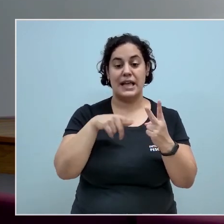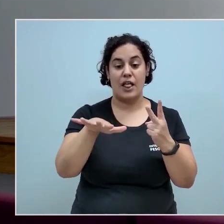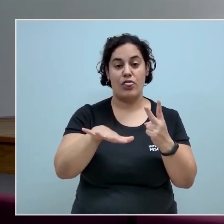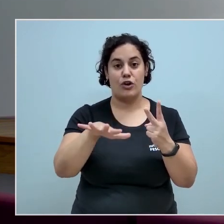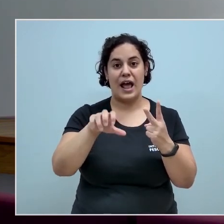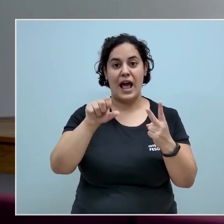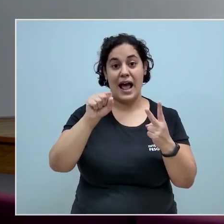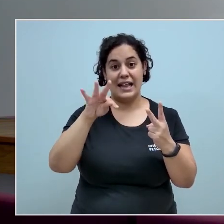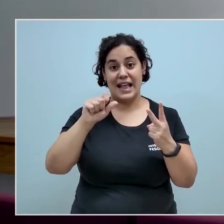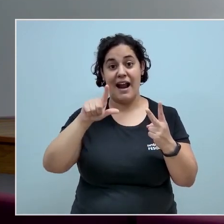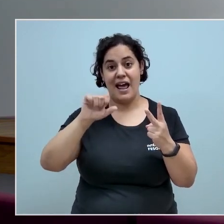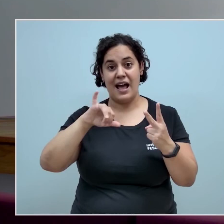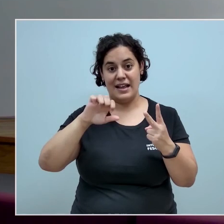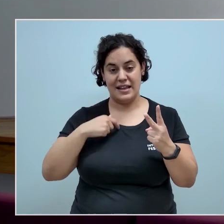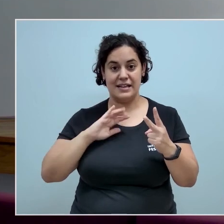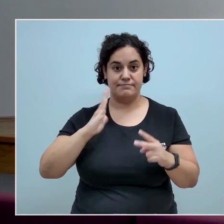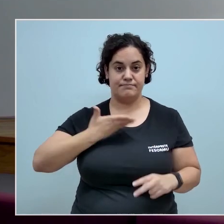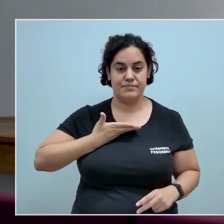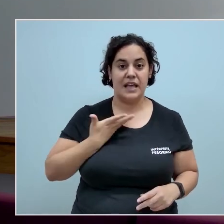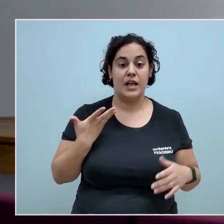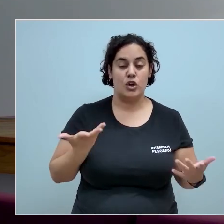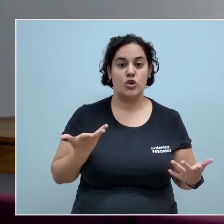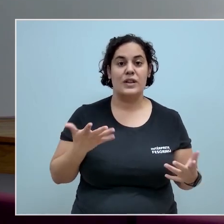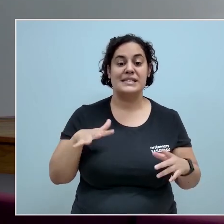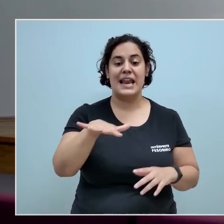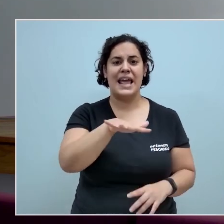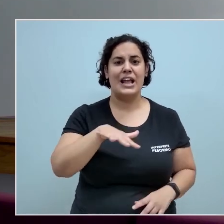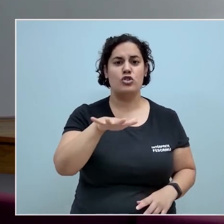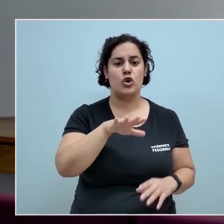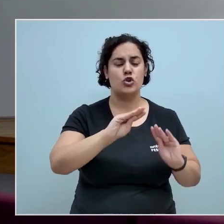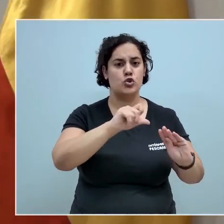ocio Atalayas. ¿Cómo se está procediendo tanto en su entorno personal como laboral?